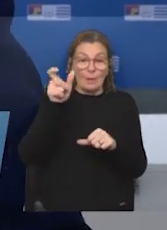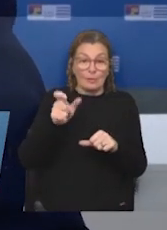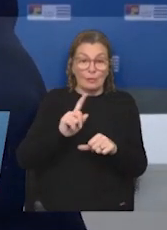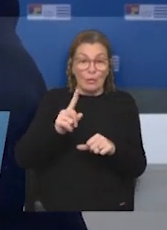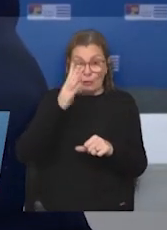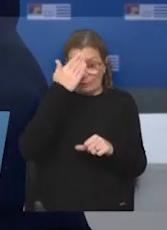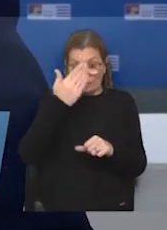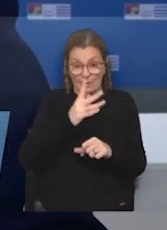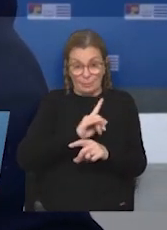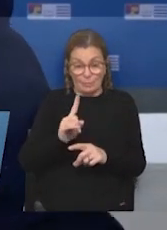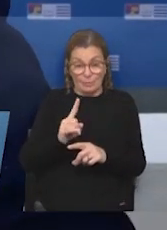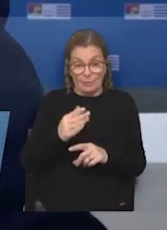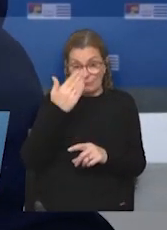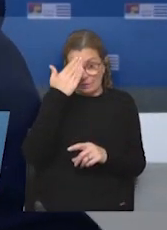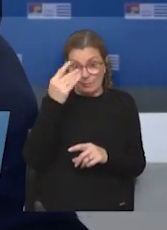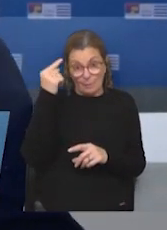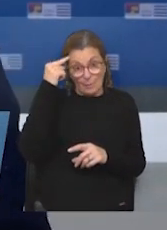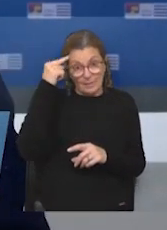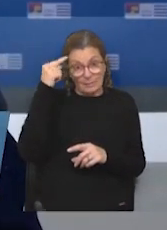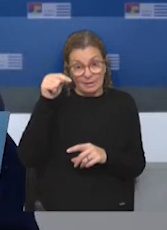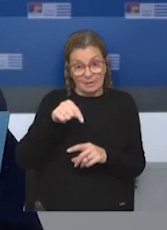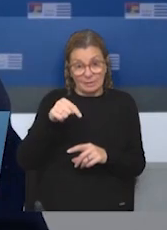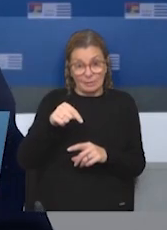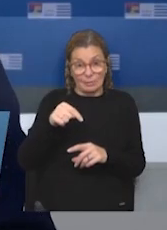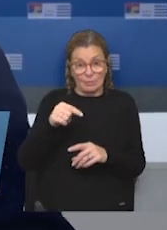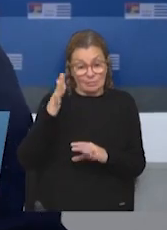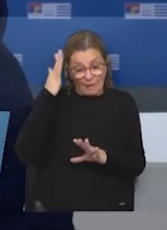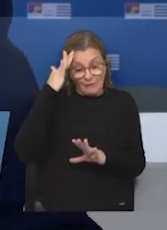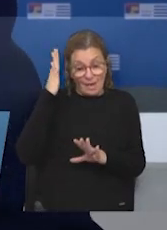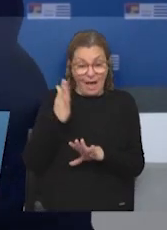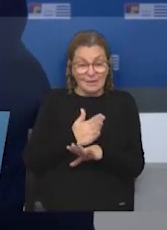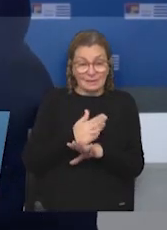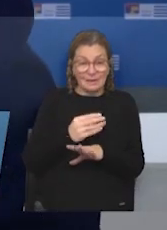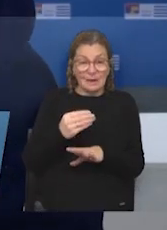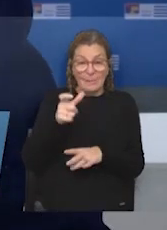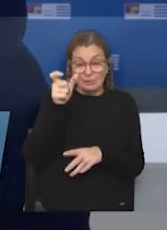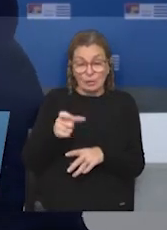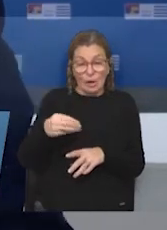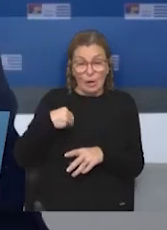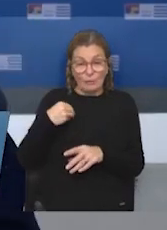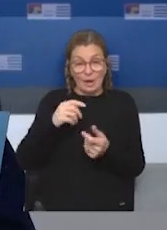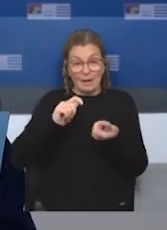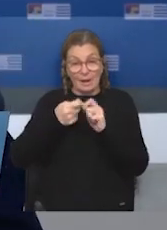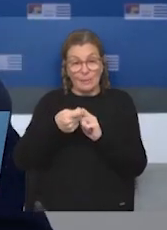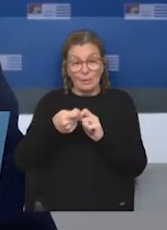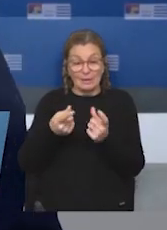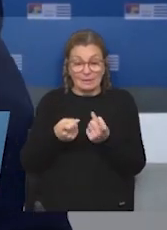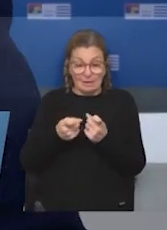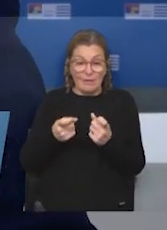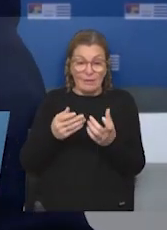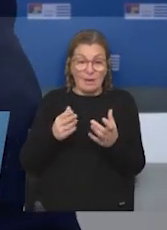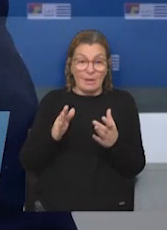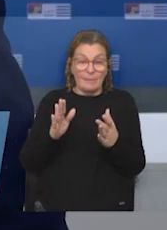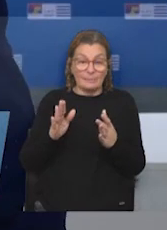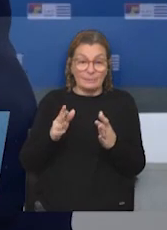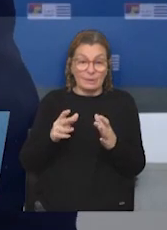el frente amplio el frente amplio pensaba que esto es lo que iba a suceder la gente confió que el cambio que le prometían que la